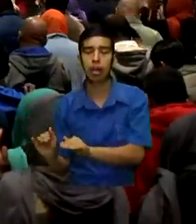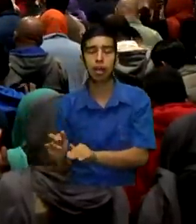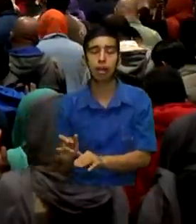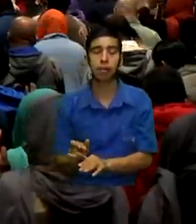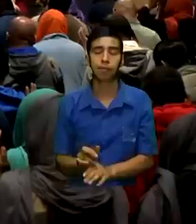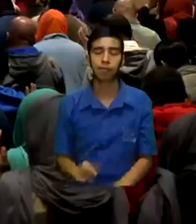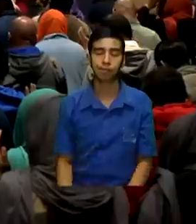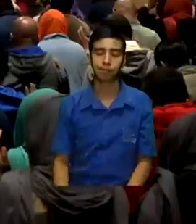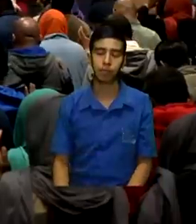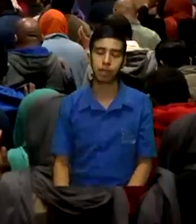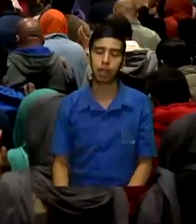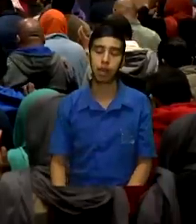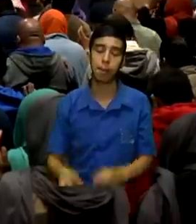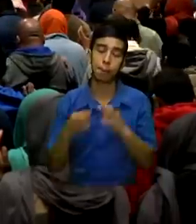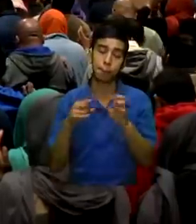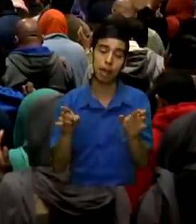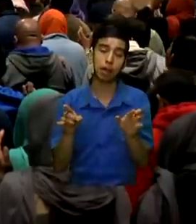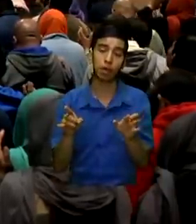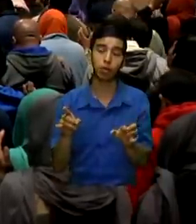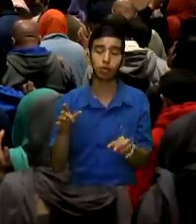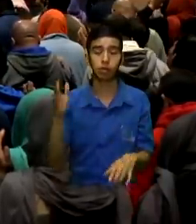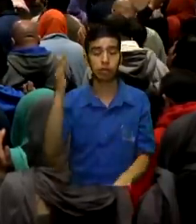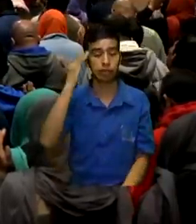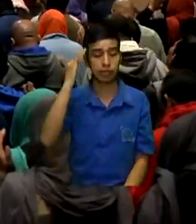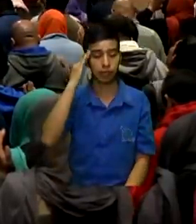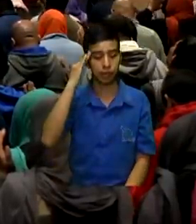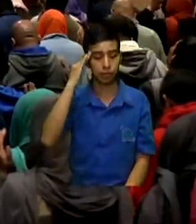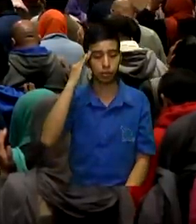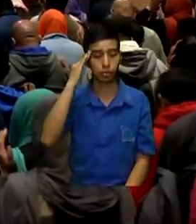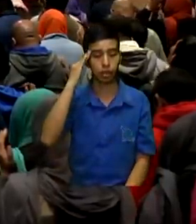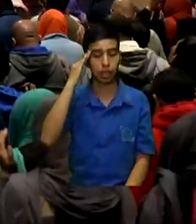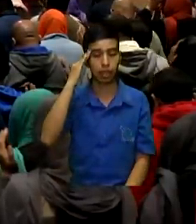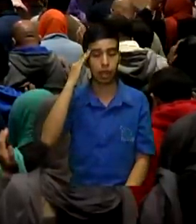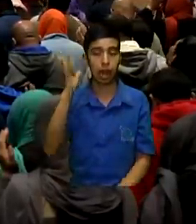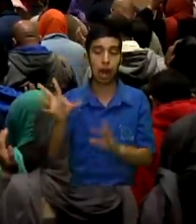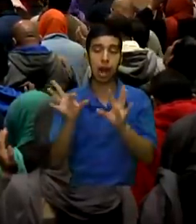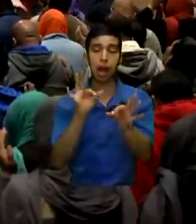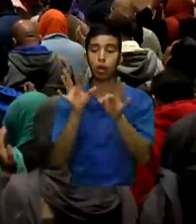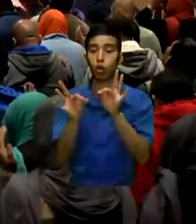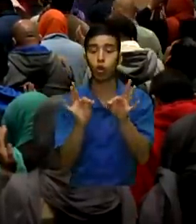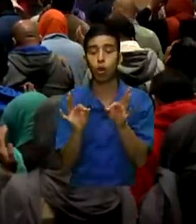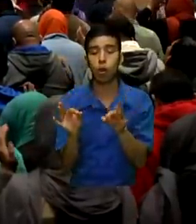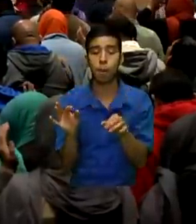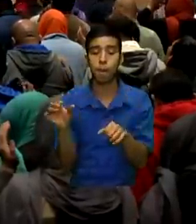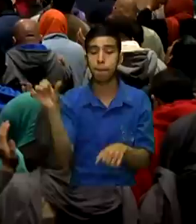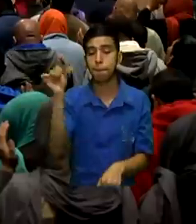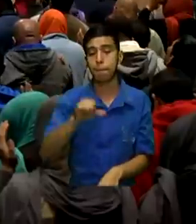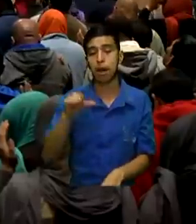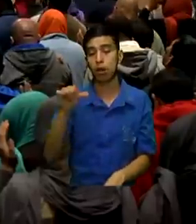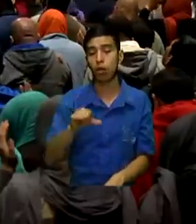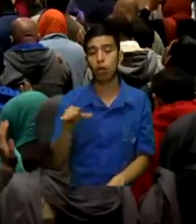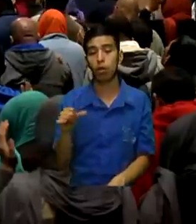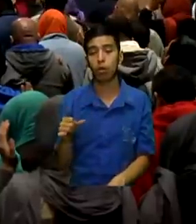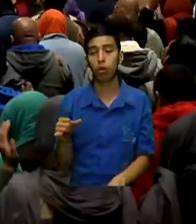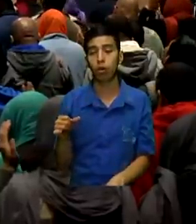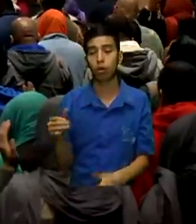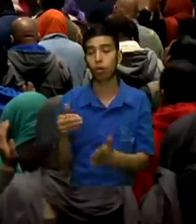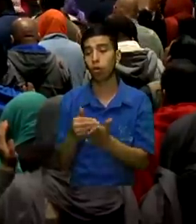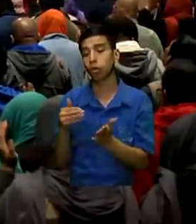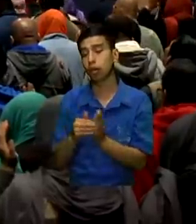pero sabemos que algo malo se quiere cernir sobre ellos y nosotros lo queremos proteger desde